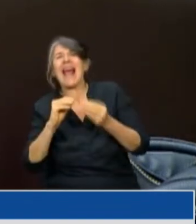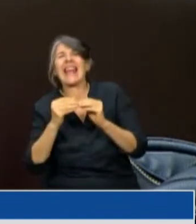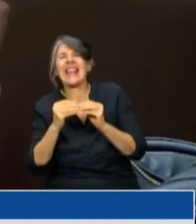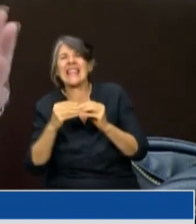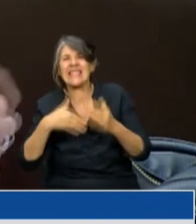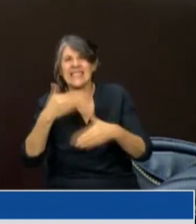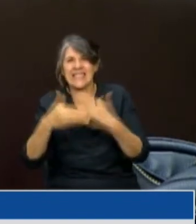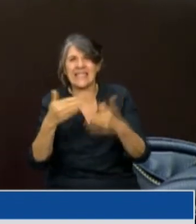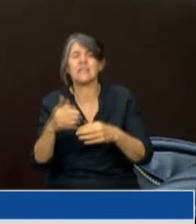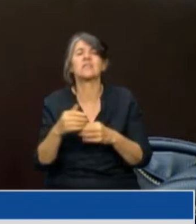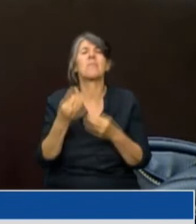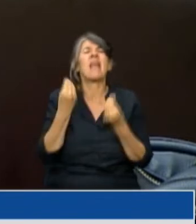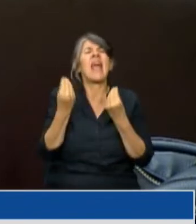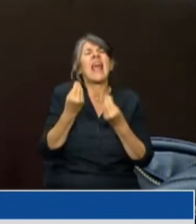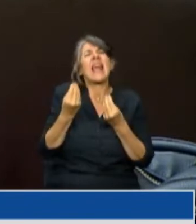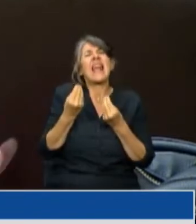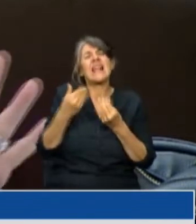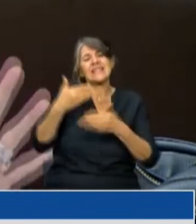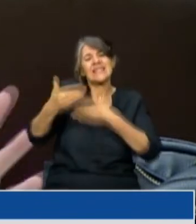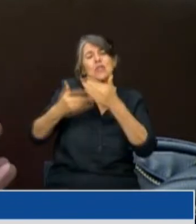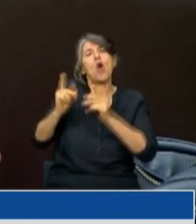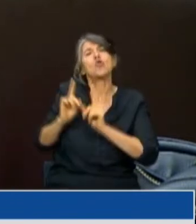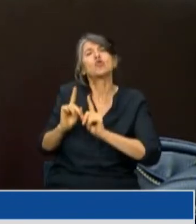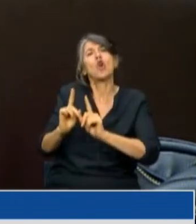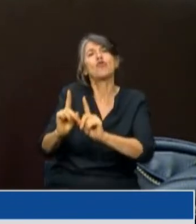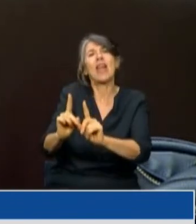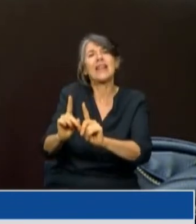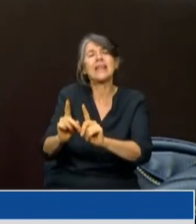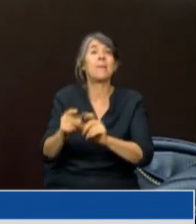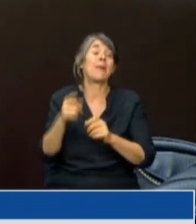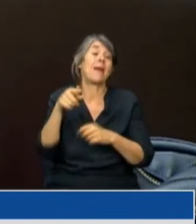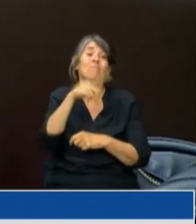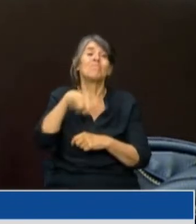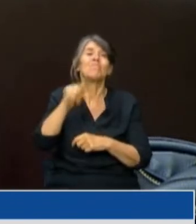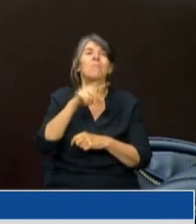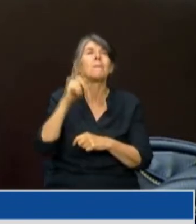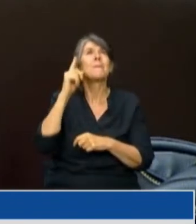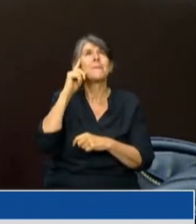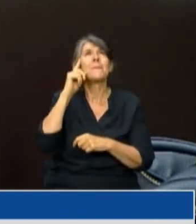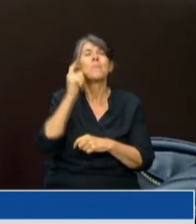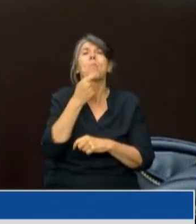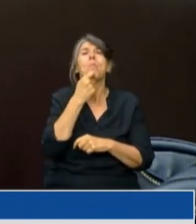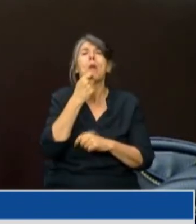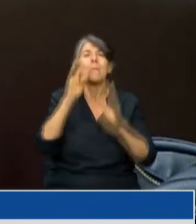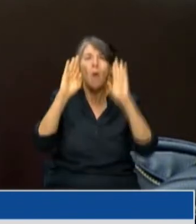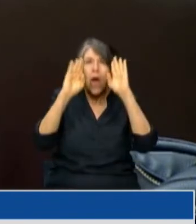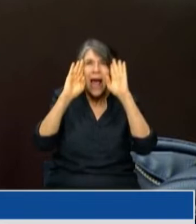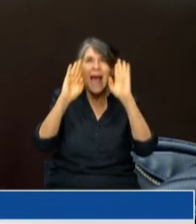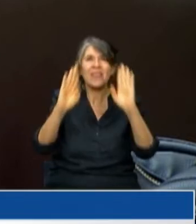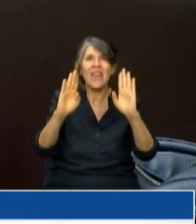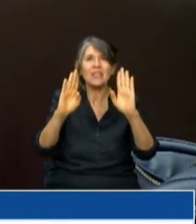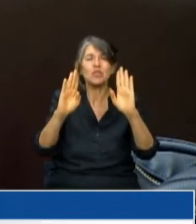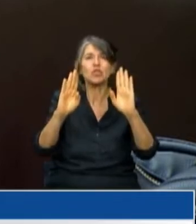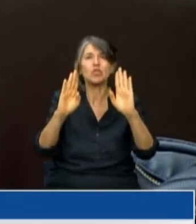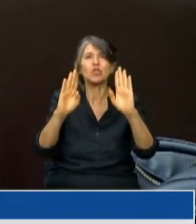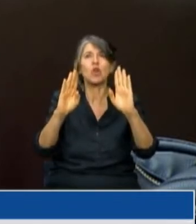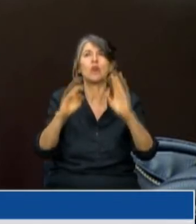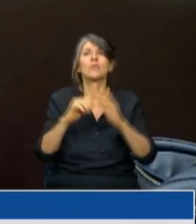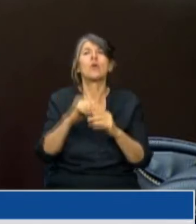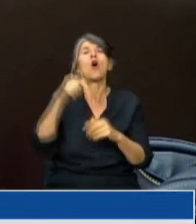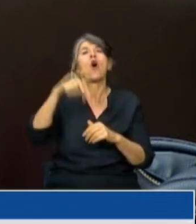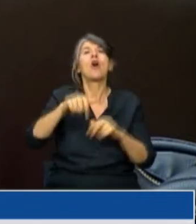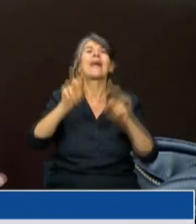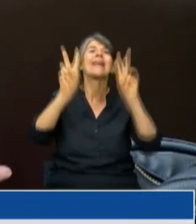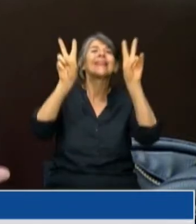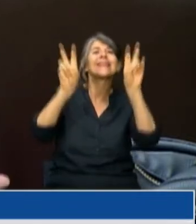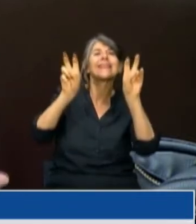sostenible, para entender de qué hablamos, basta con que miremos la realidad o prestar atención a lo que es el temario de hoy,